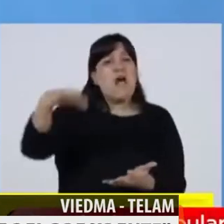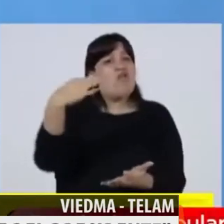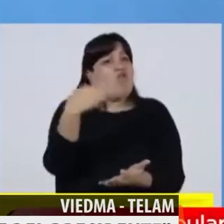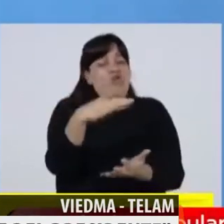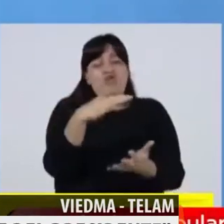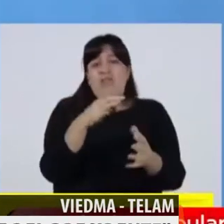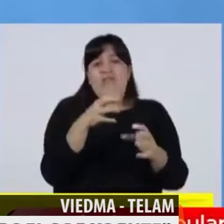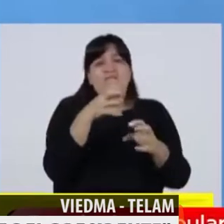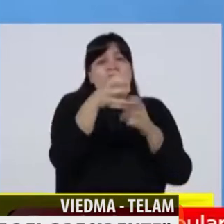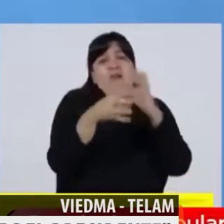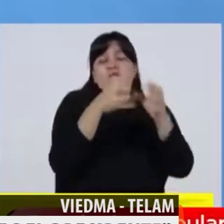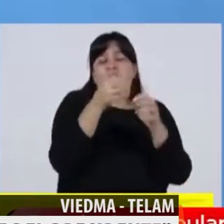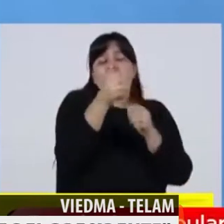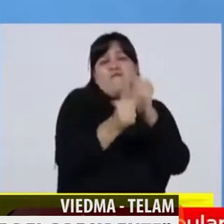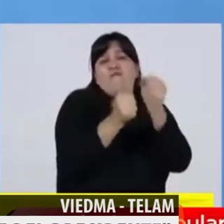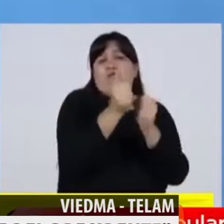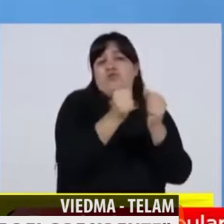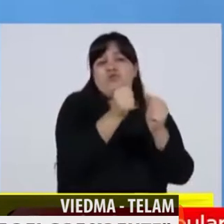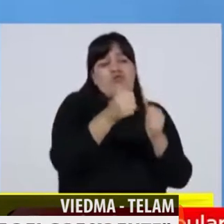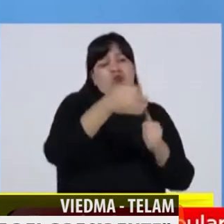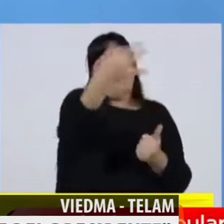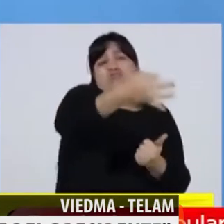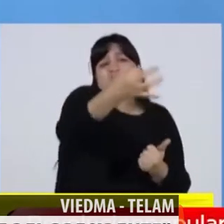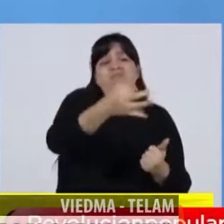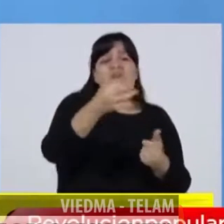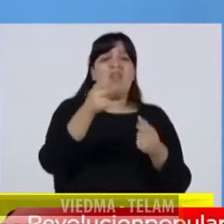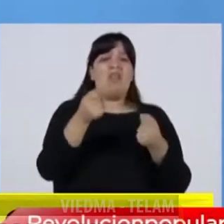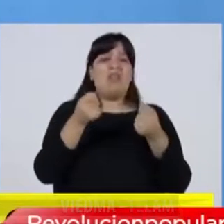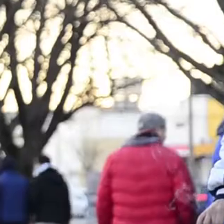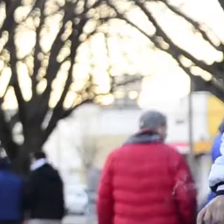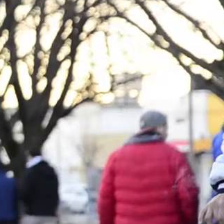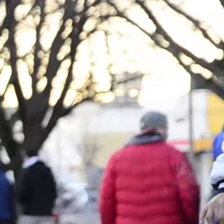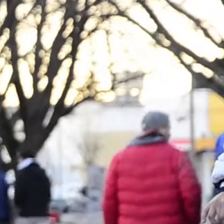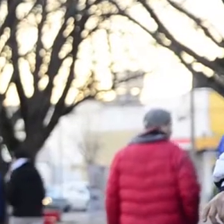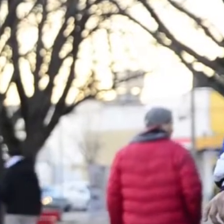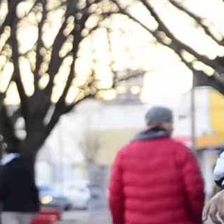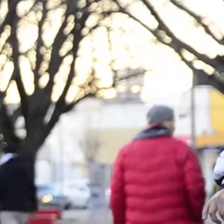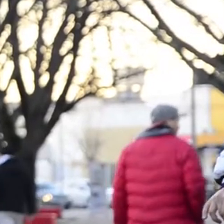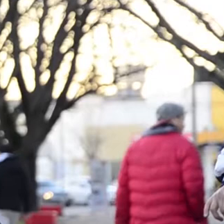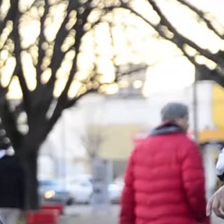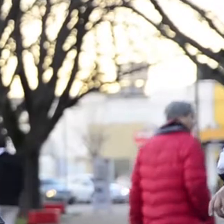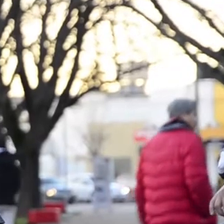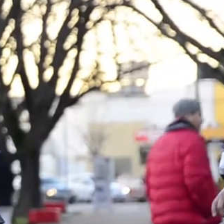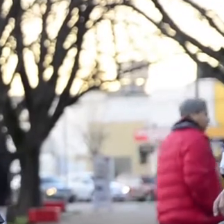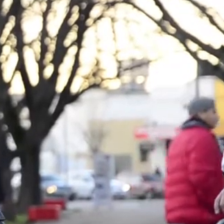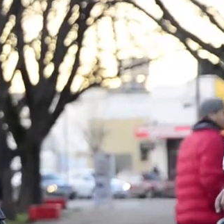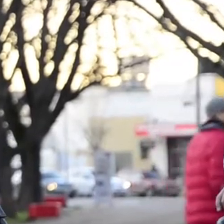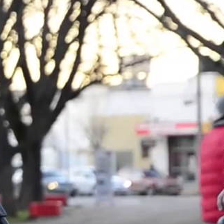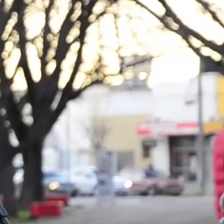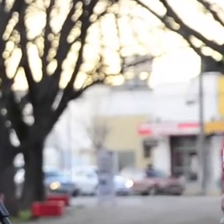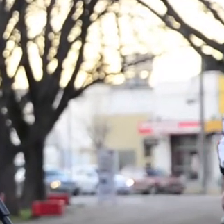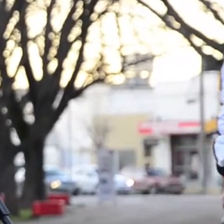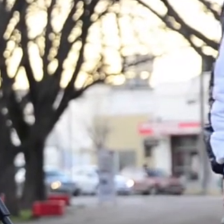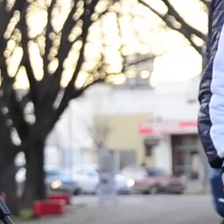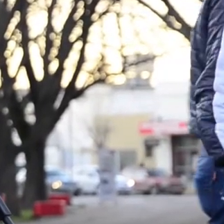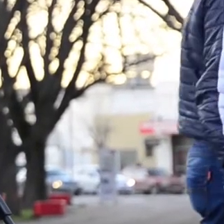que no somos eficaces porque estamos acumulados, si se quiere, por el gobierno anterior, o porque pensamos de igual que